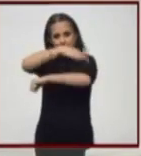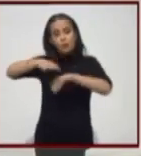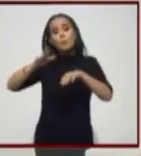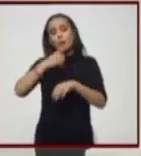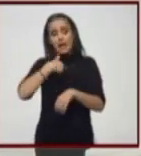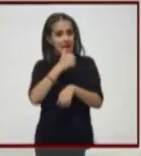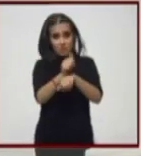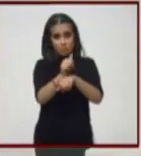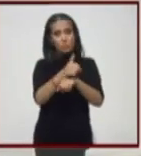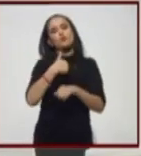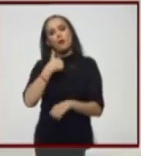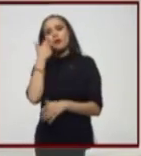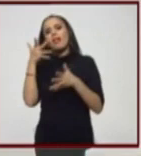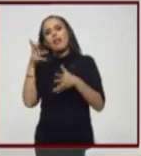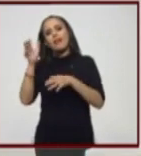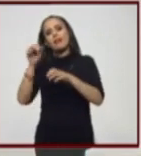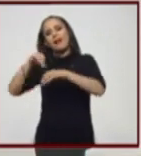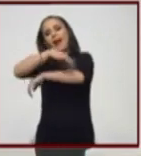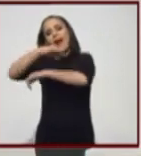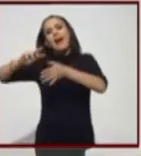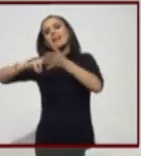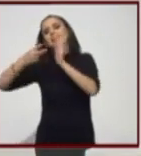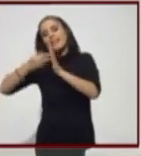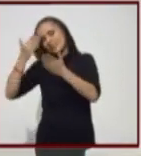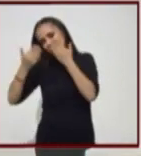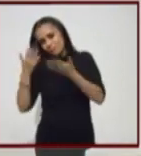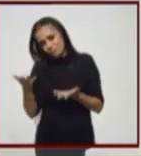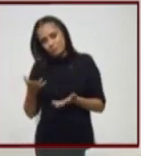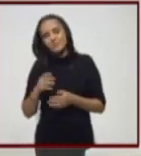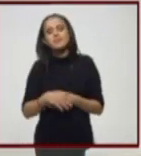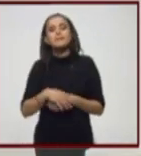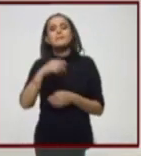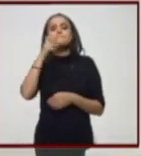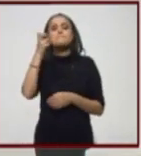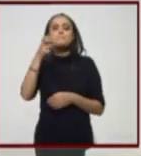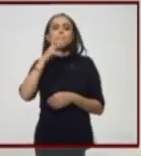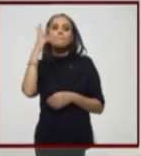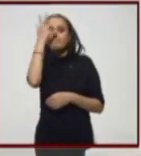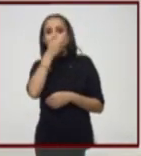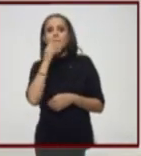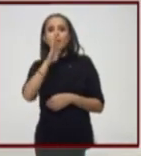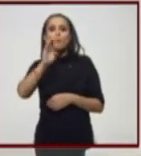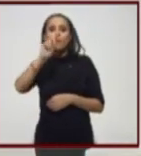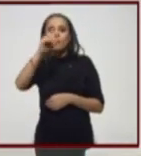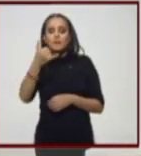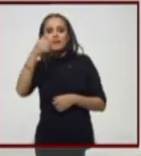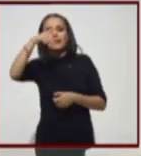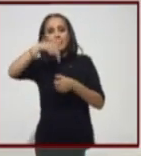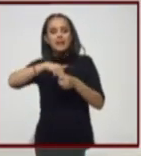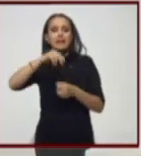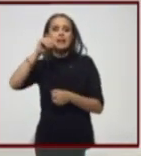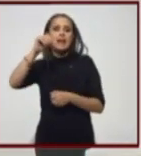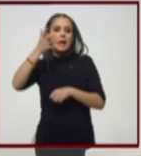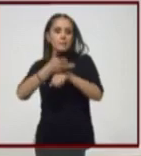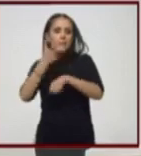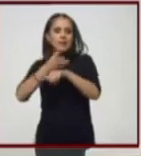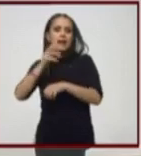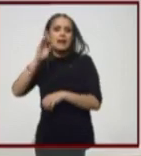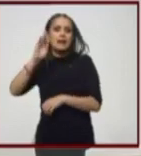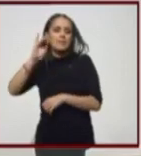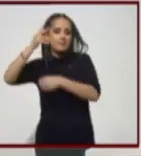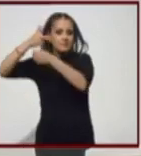arquitecto y una materia marabá y maravillosa que se llamaba the boeing de american género field que es